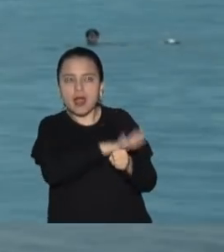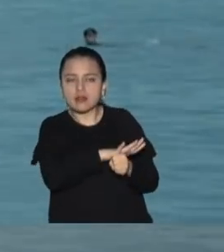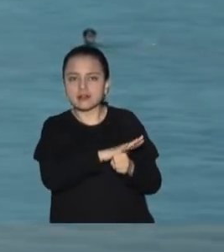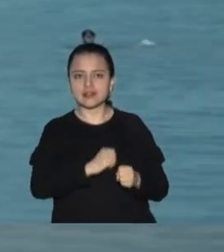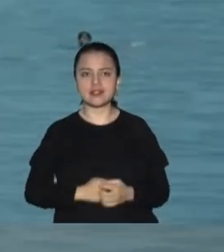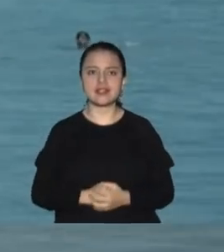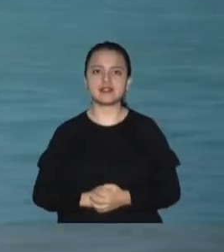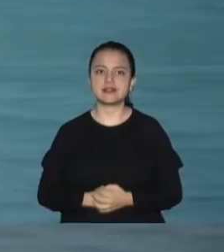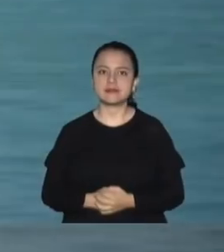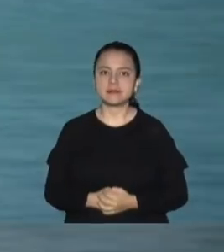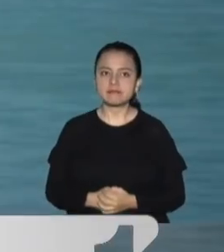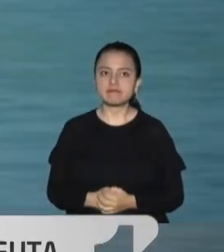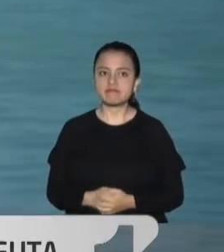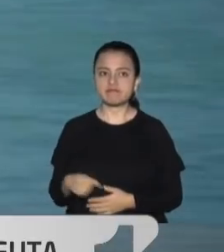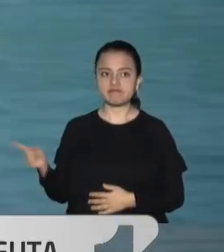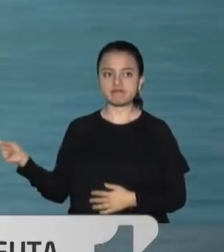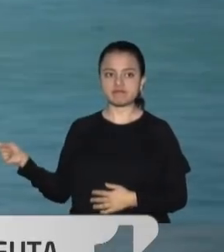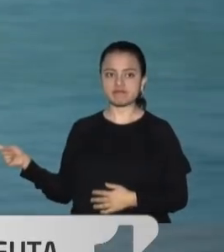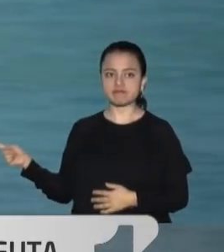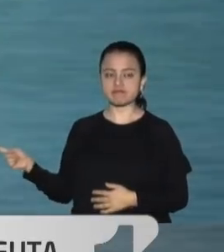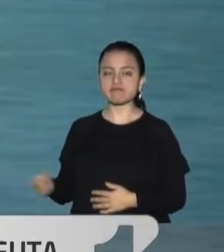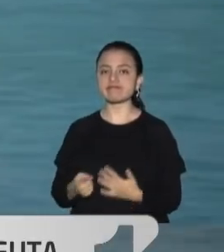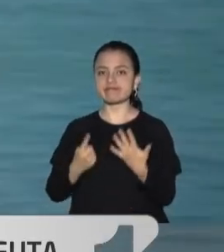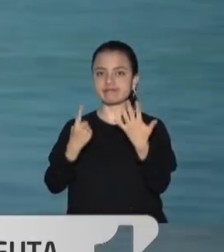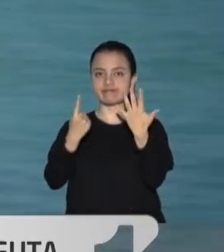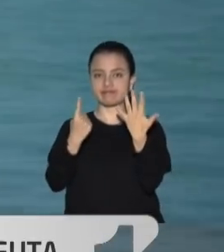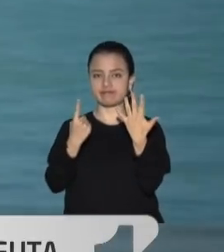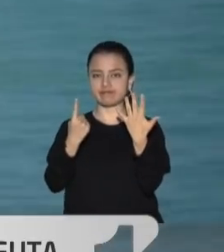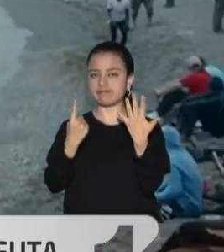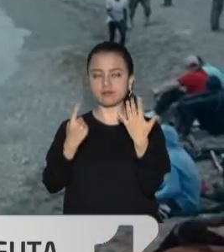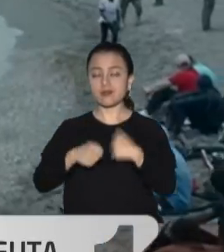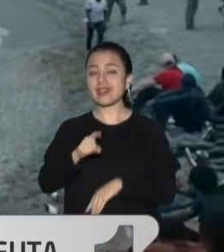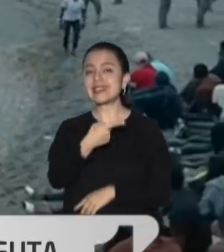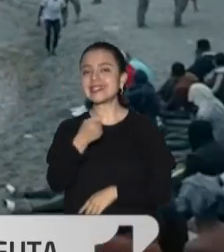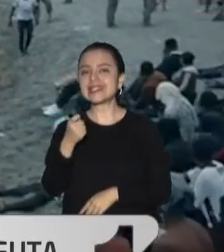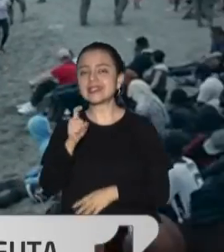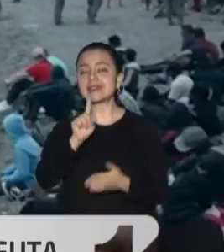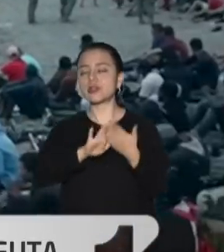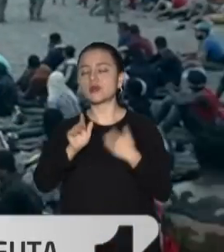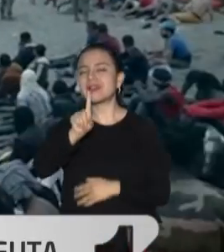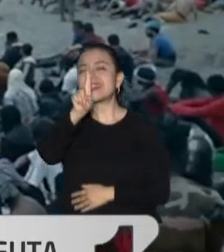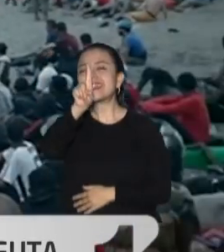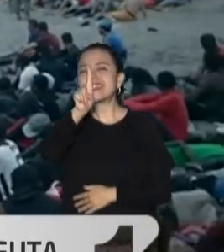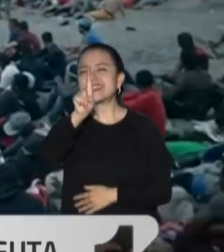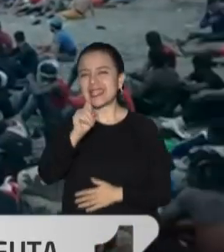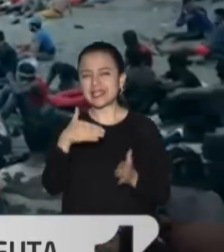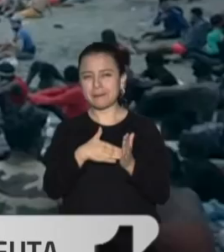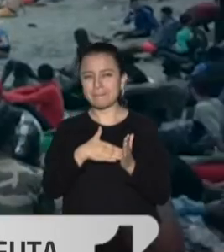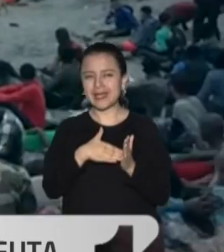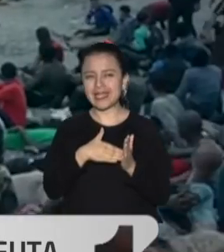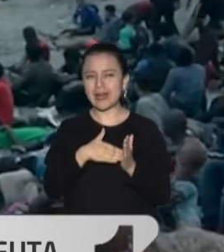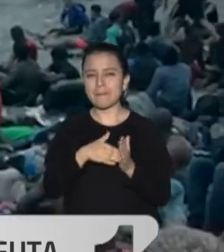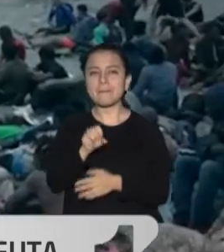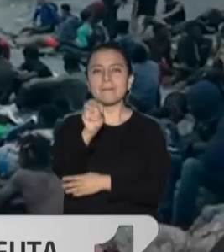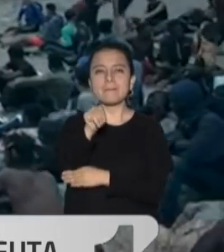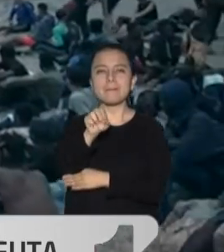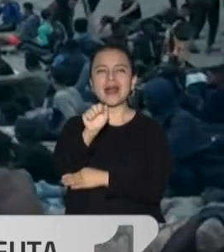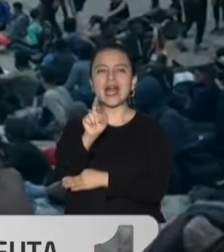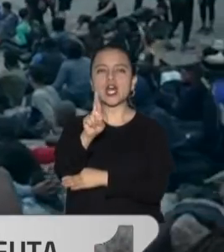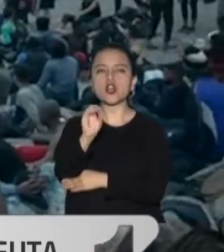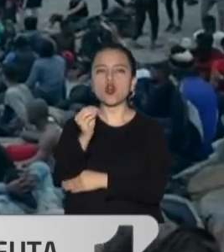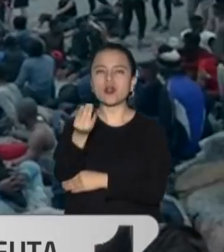Un numeroso grupo de unos 6.000 marroquíes, en su mayoría menores de edad y familias, entraron ilegalmente en el